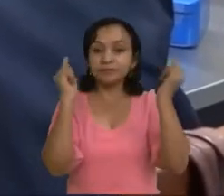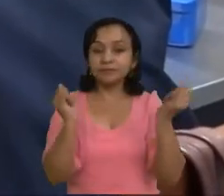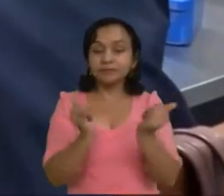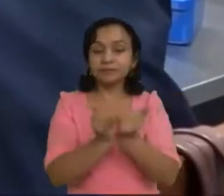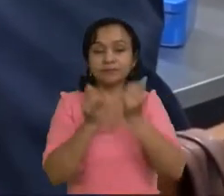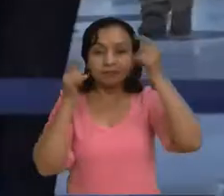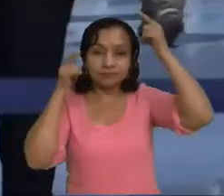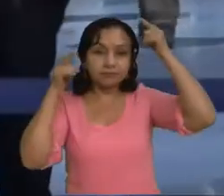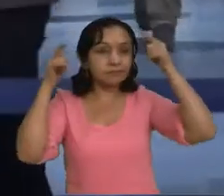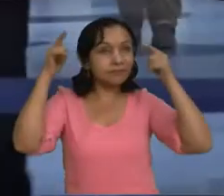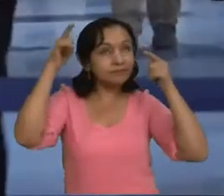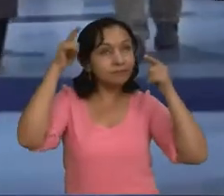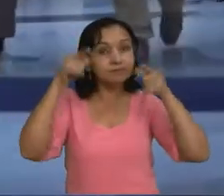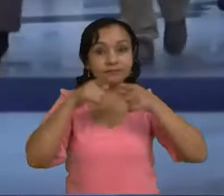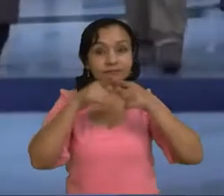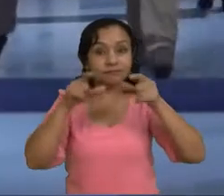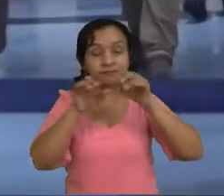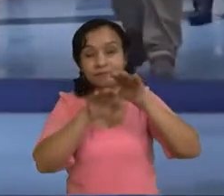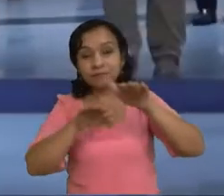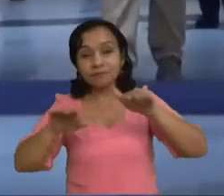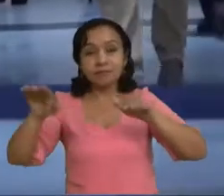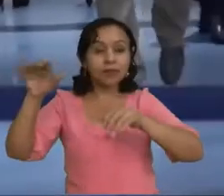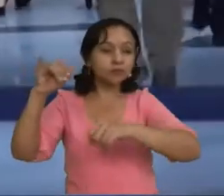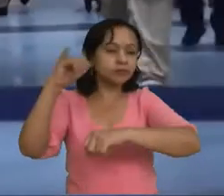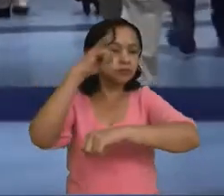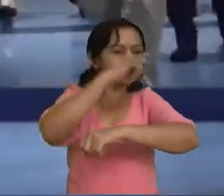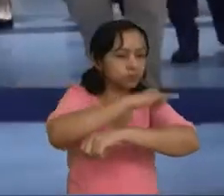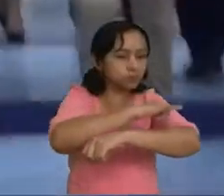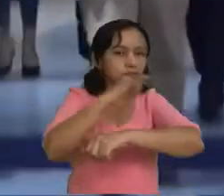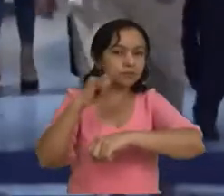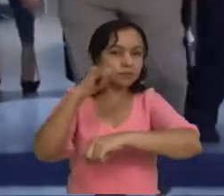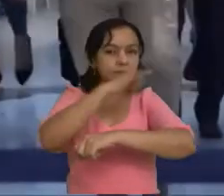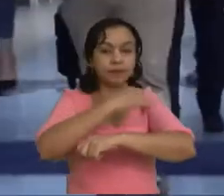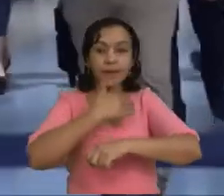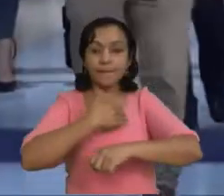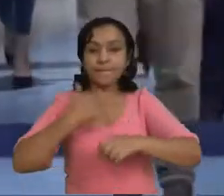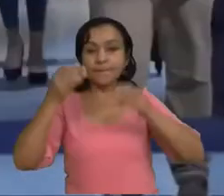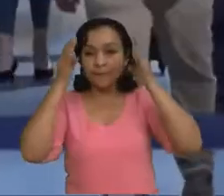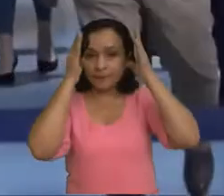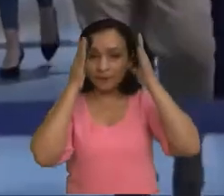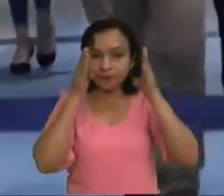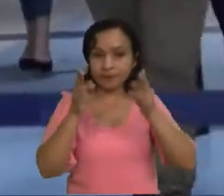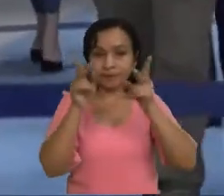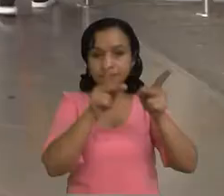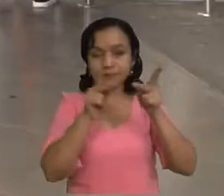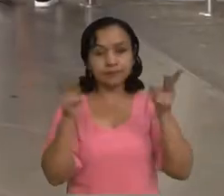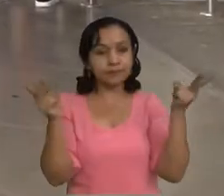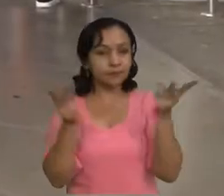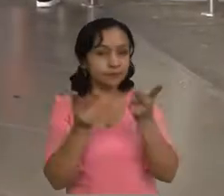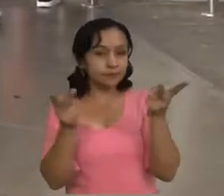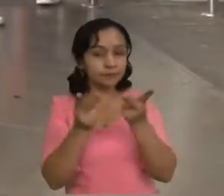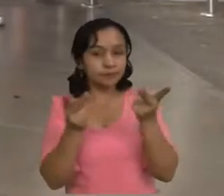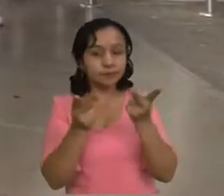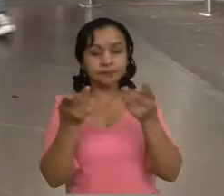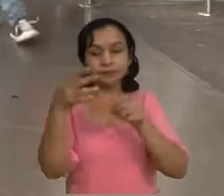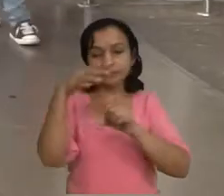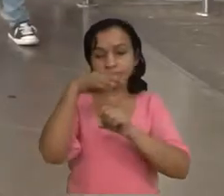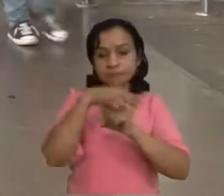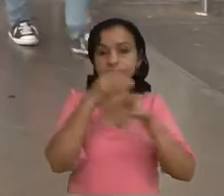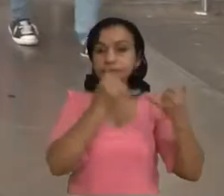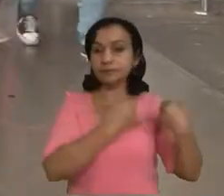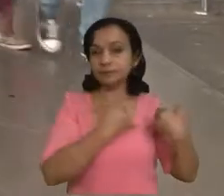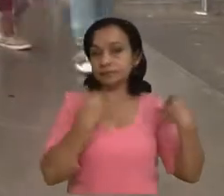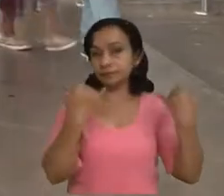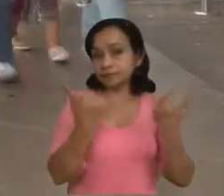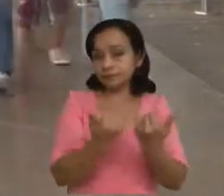Augusto C. Sandino incrementa. Para brindarle un mejor servicio y atención a nacionales y extranjeros, una comisión